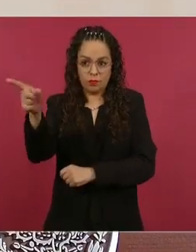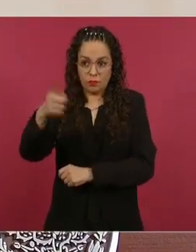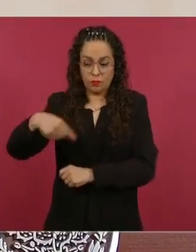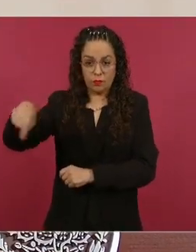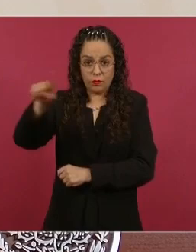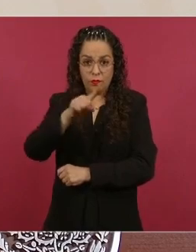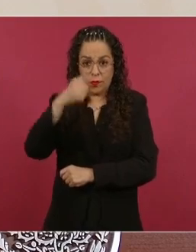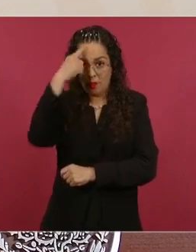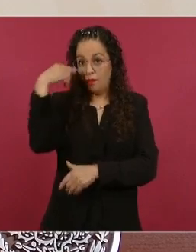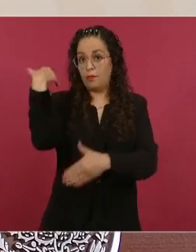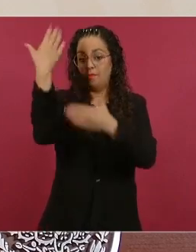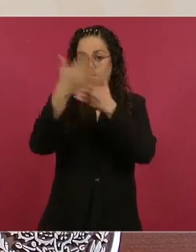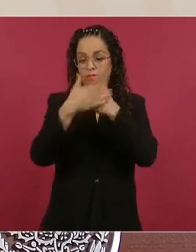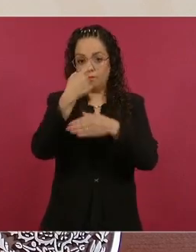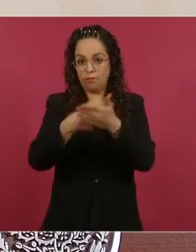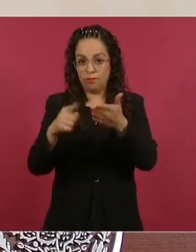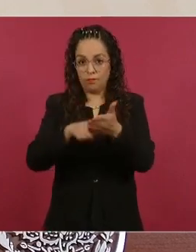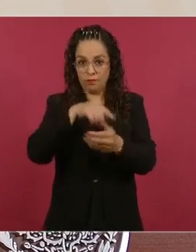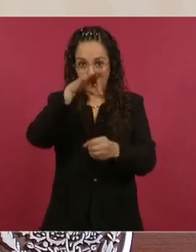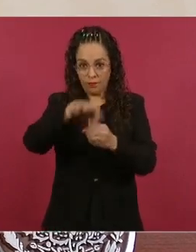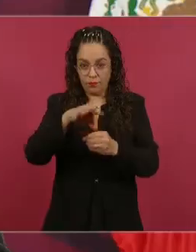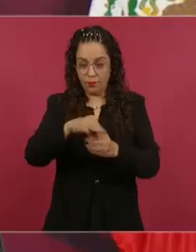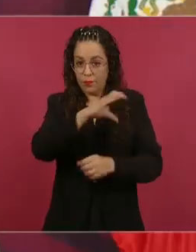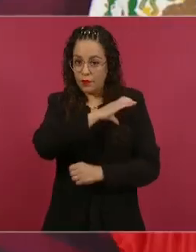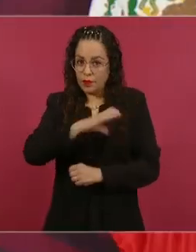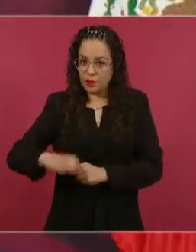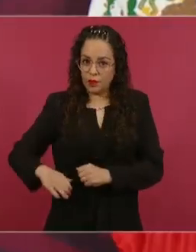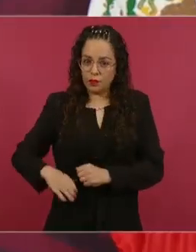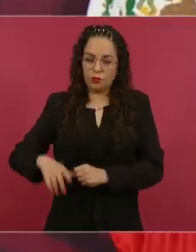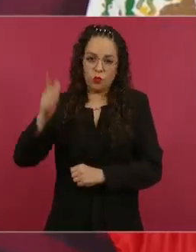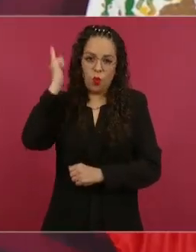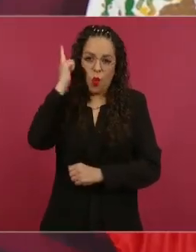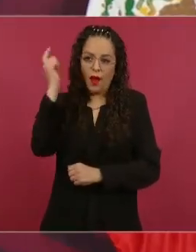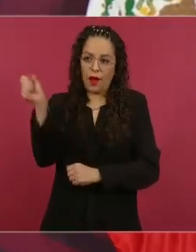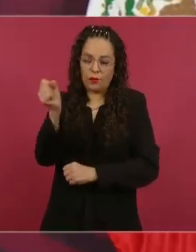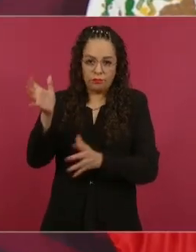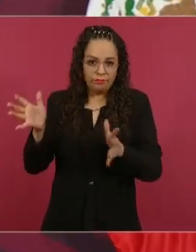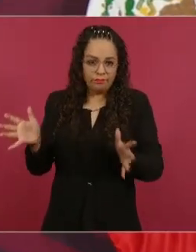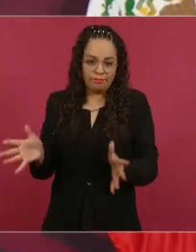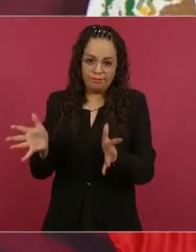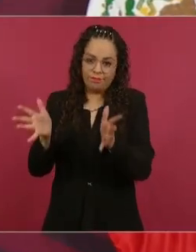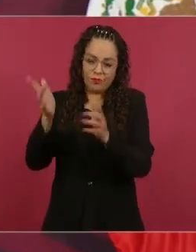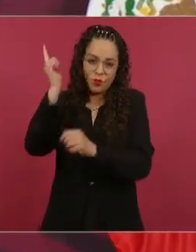hacia las elecciones, aunque todavía en el caso